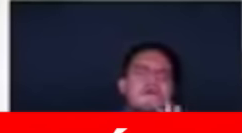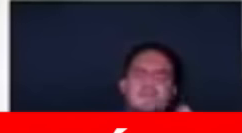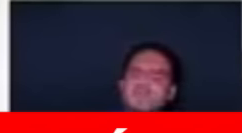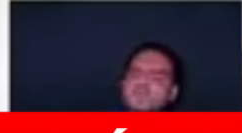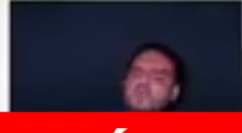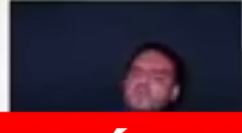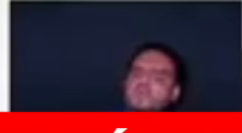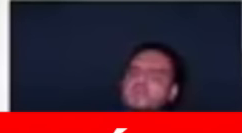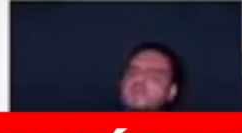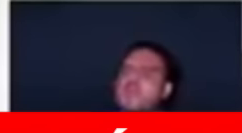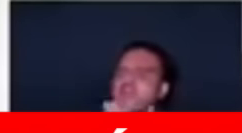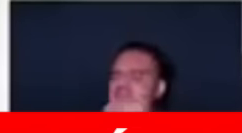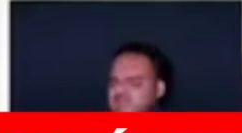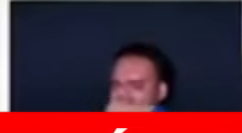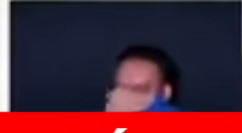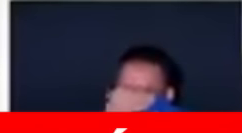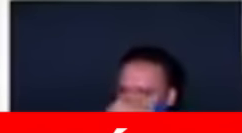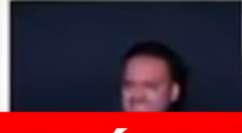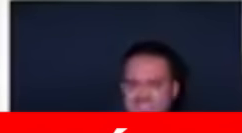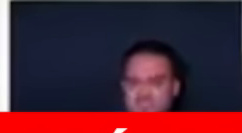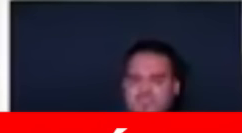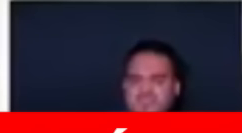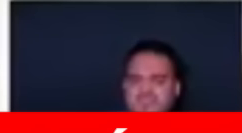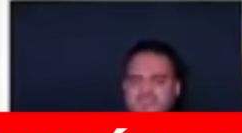Estado autoritario